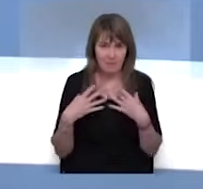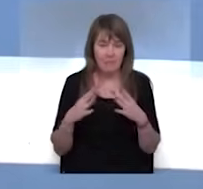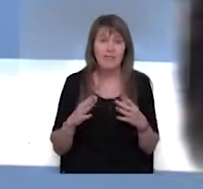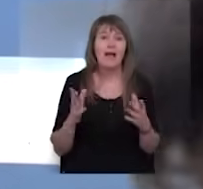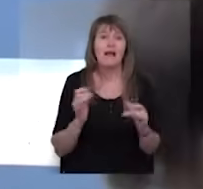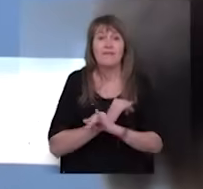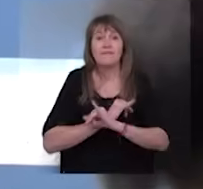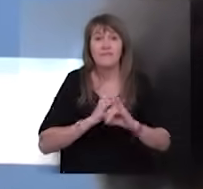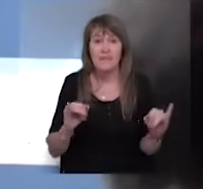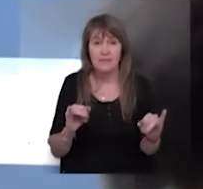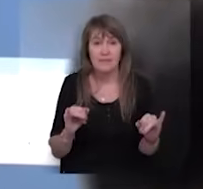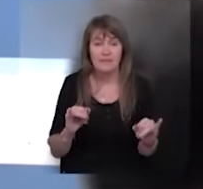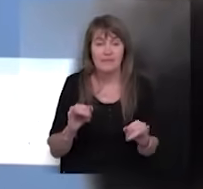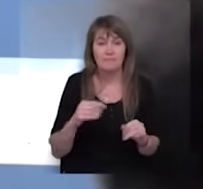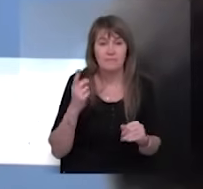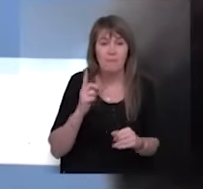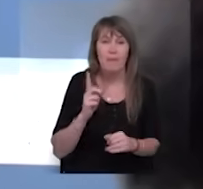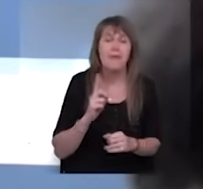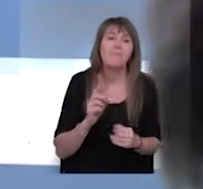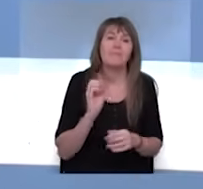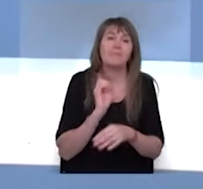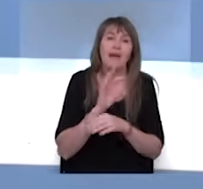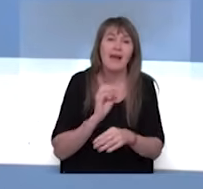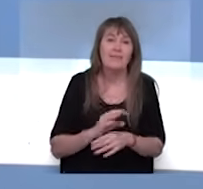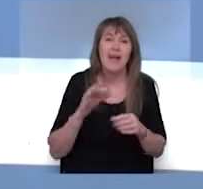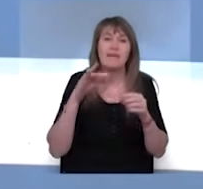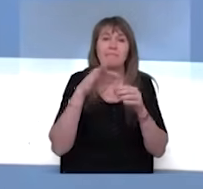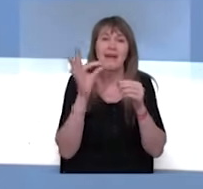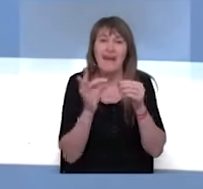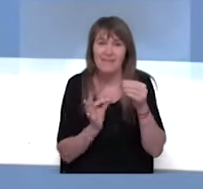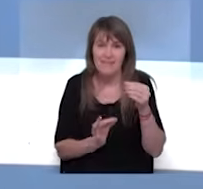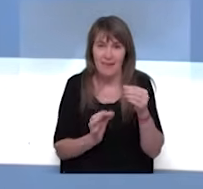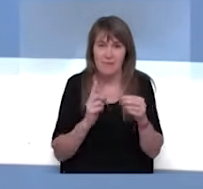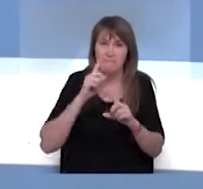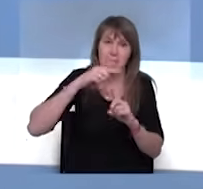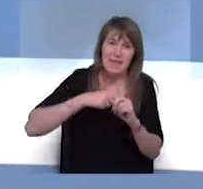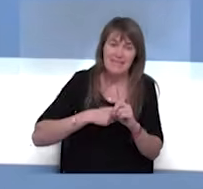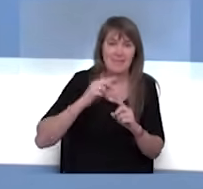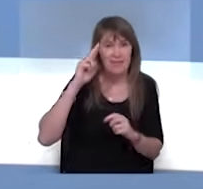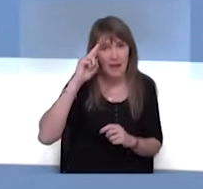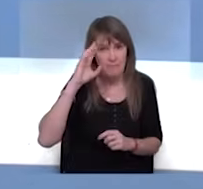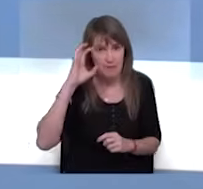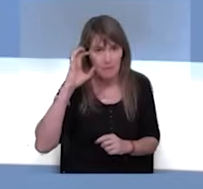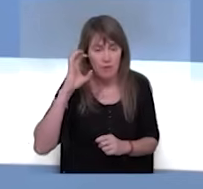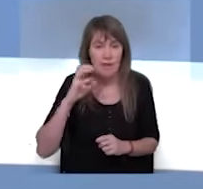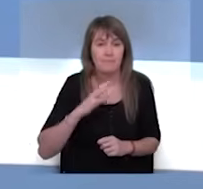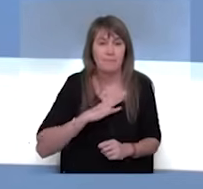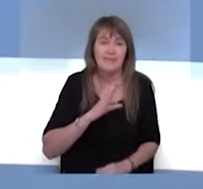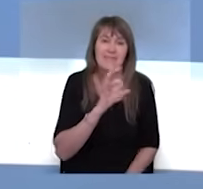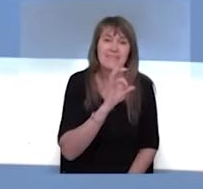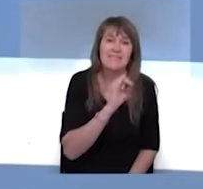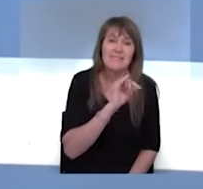eh este presentando nuevo capítulo de cartas y Margaritas como todos los días de este mes de mayo mes de la memoria en este caso son Silvia y